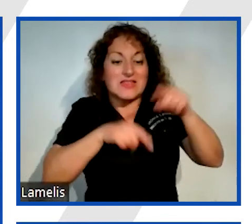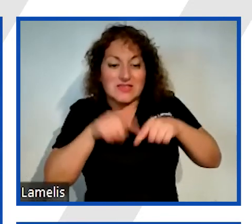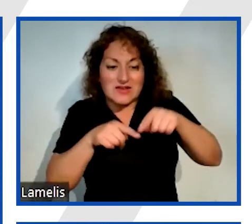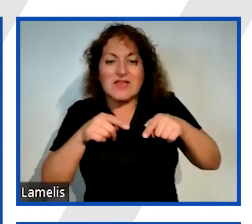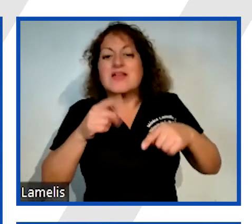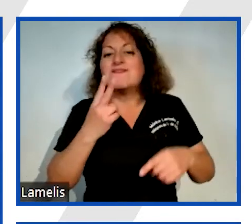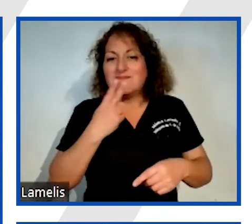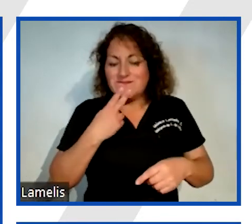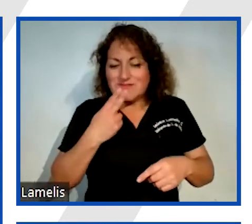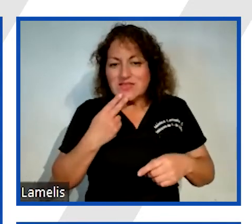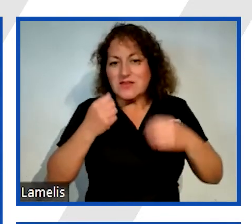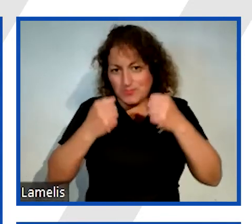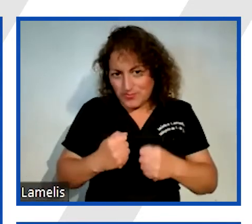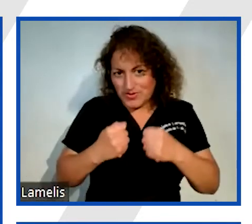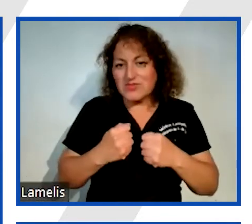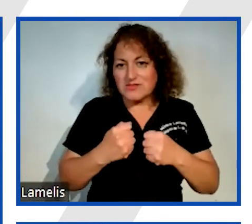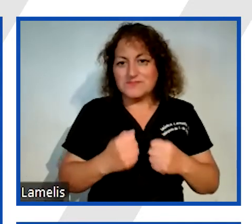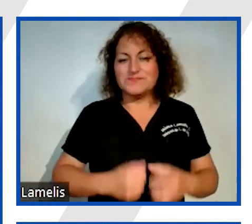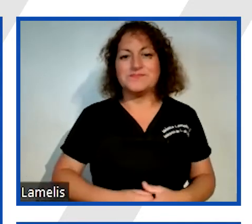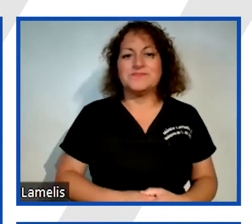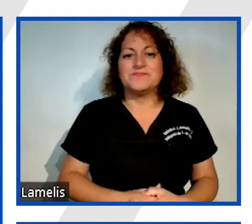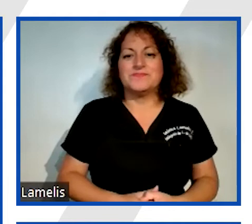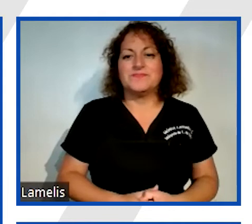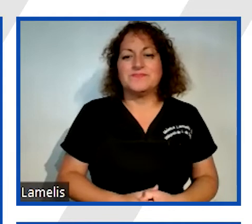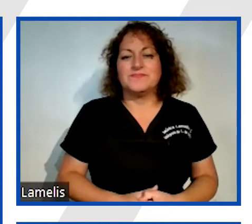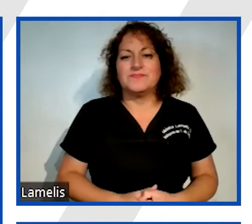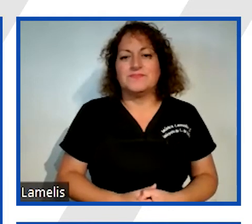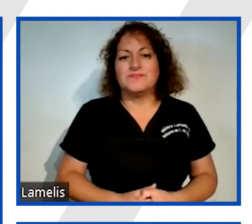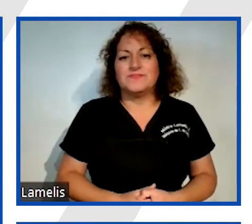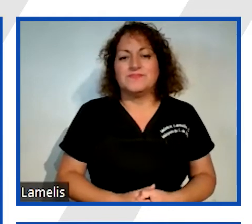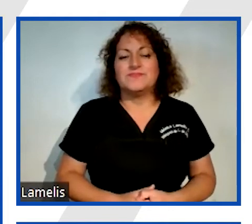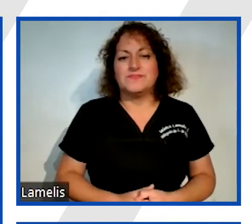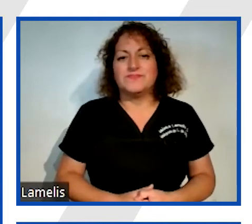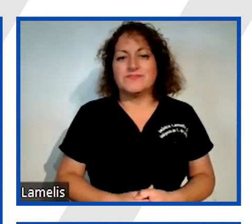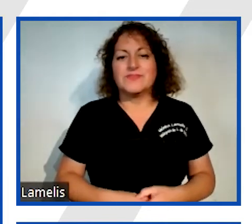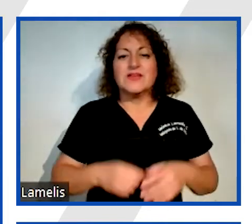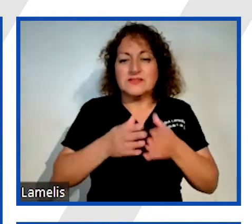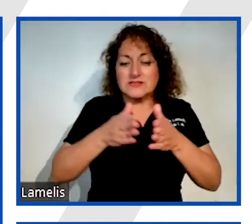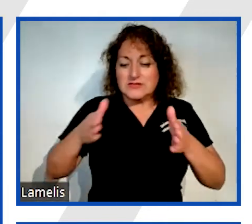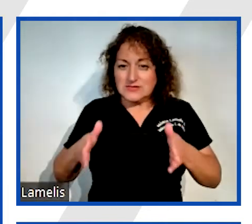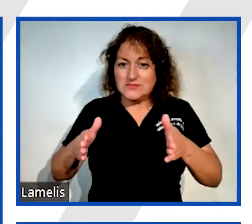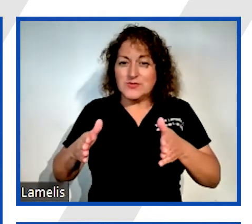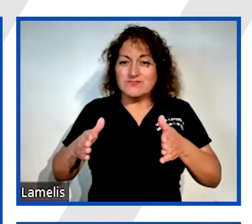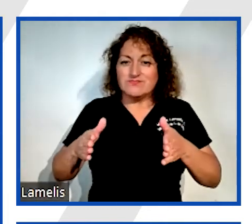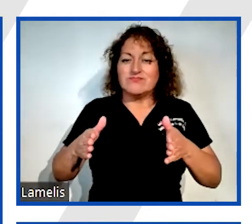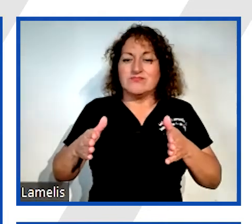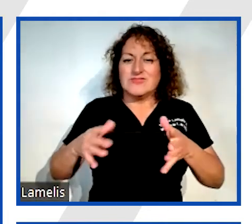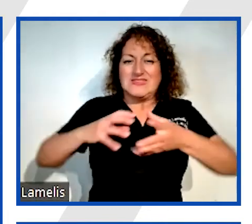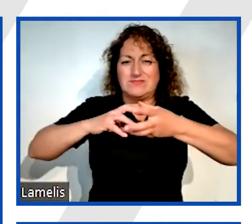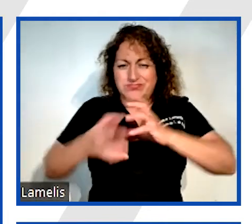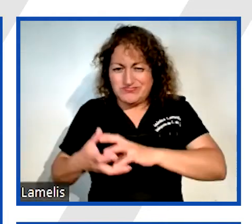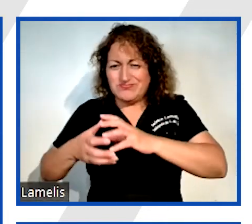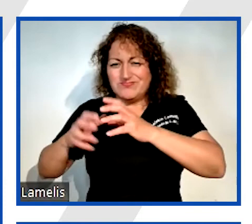que venía de muchos eran de mucho cataclismo porque venía pasando claro